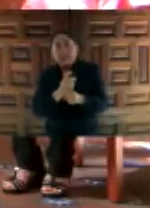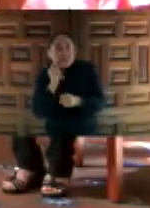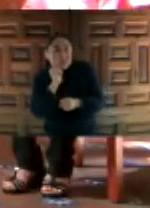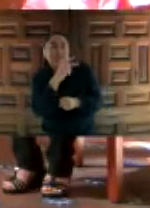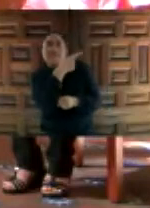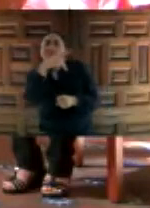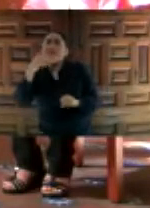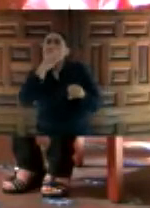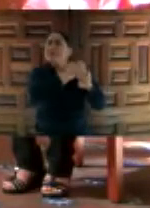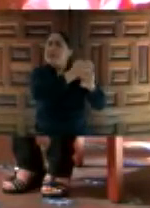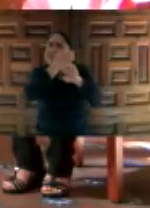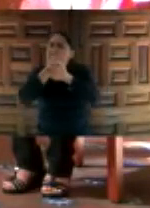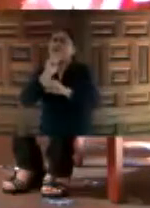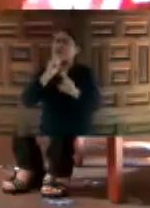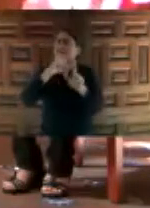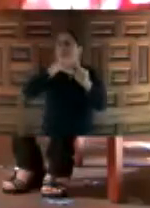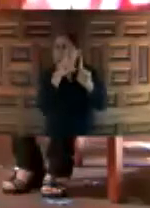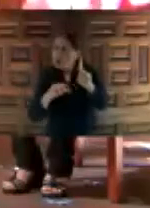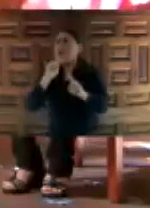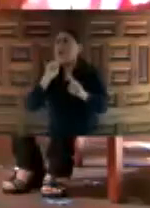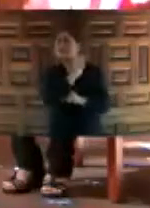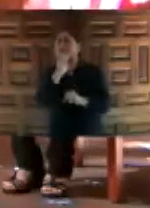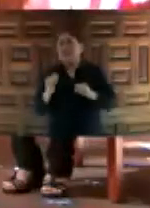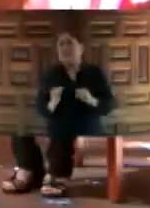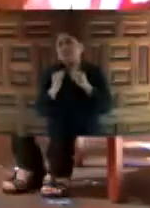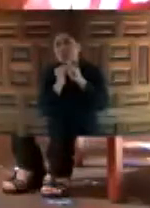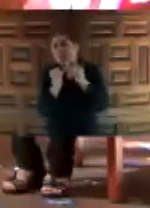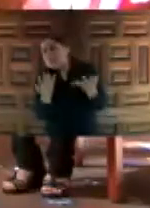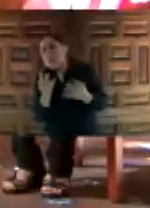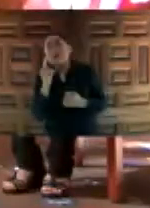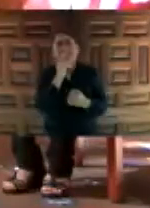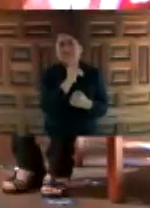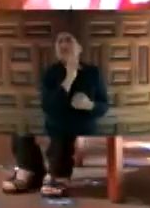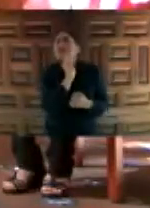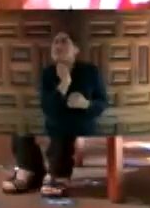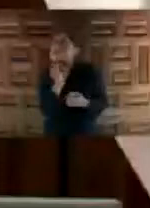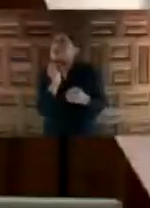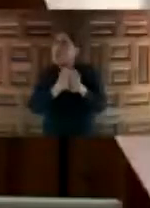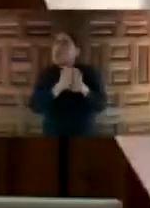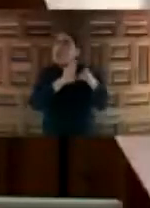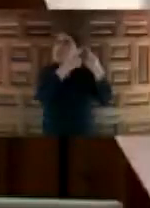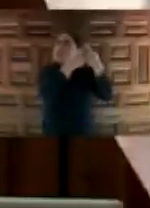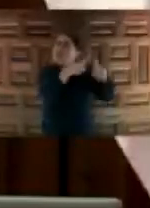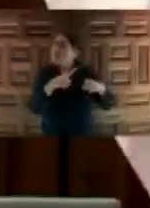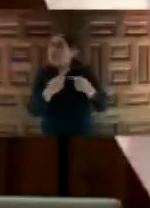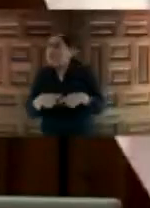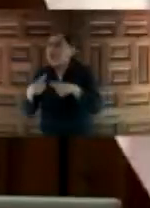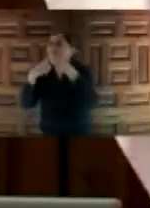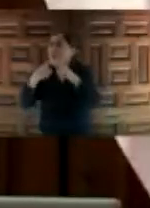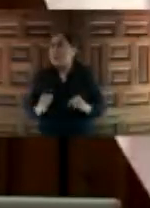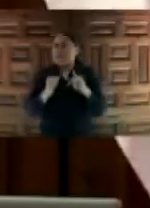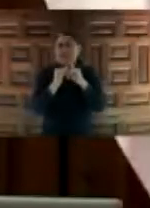las entidades y en el país y en las instituciones de lo que significa y cómo se traduce la diversidad institucional.